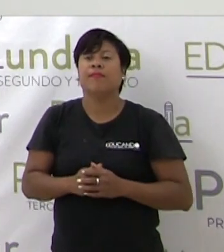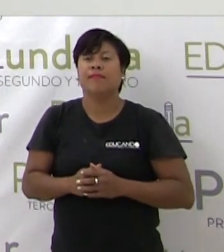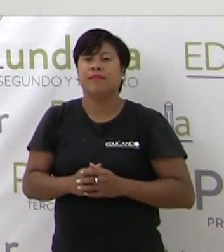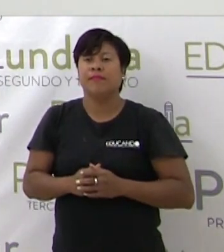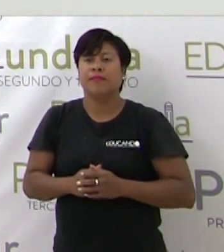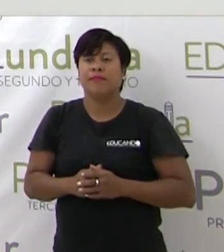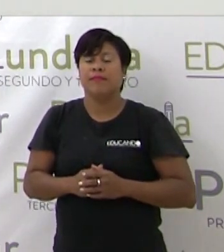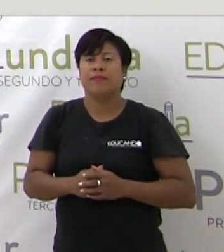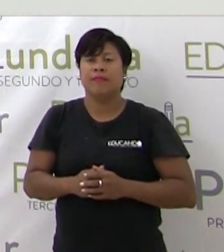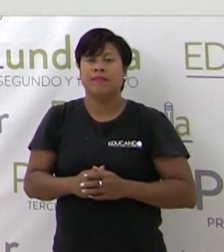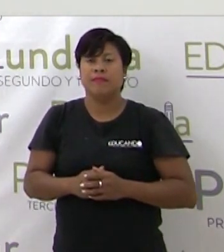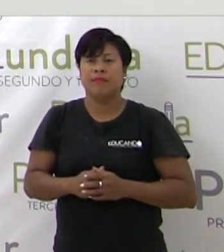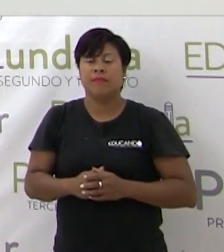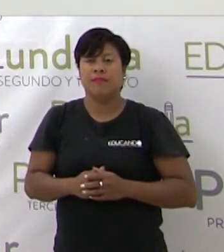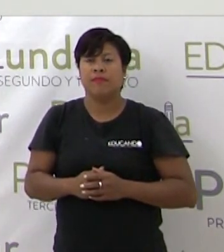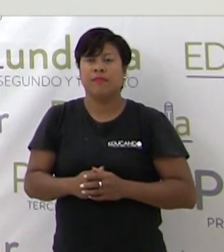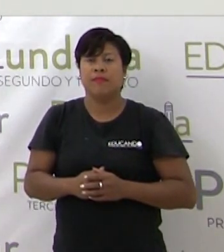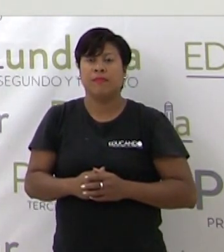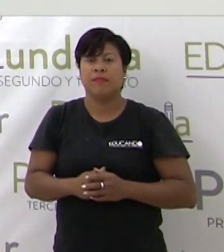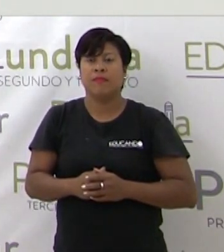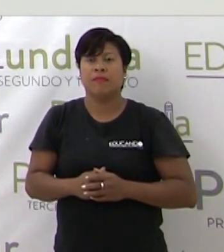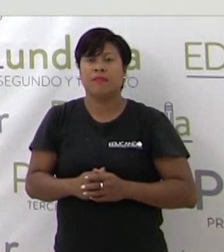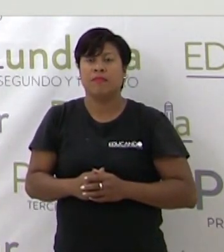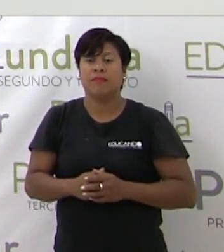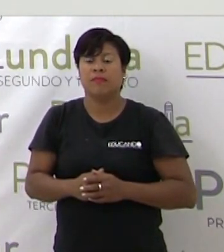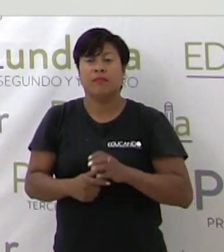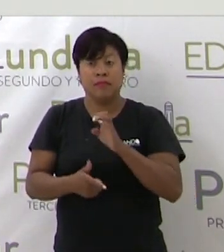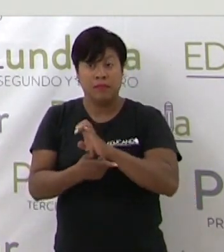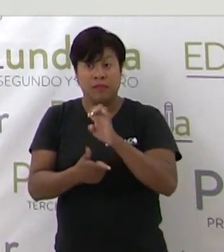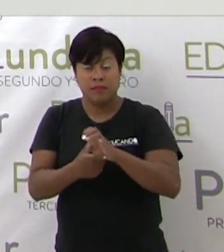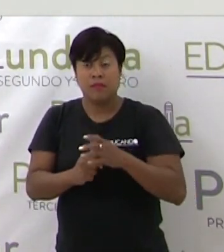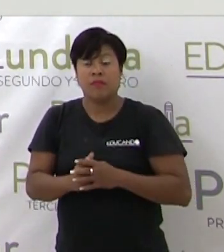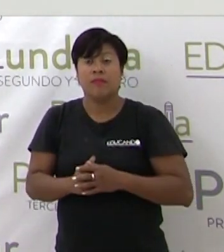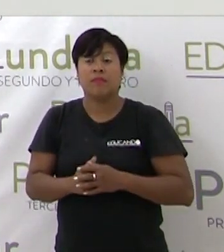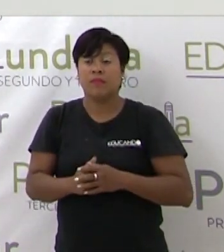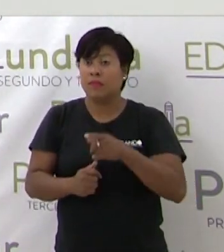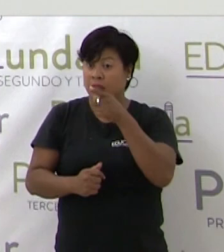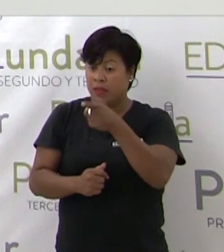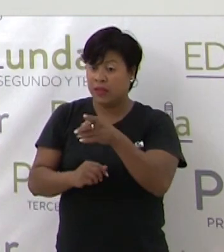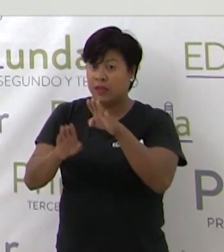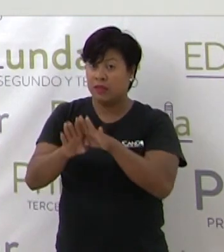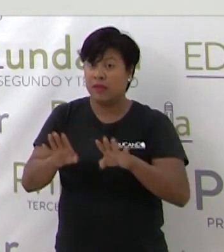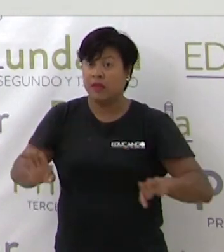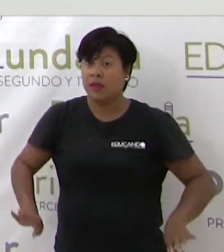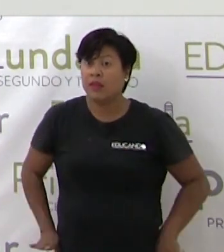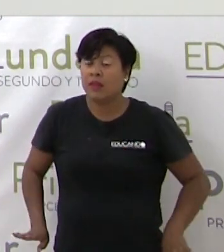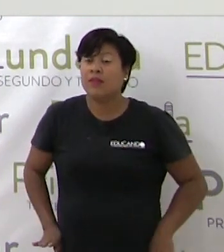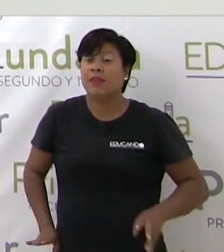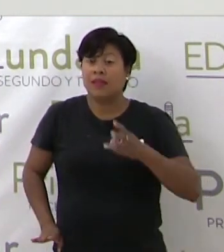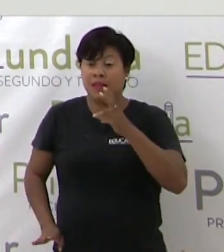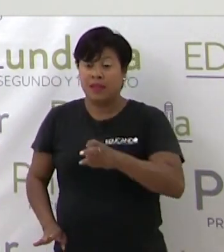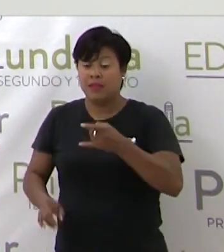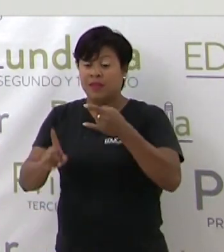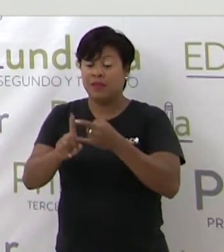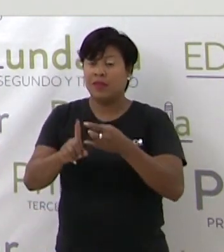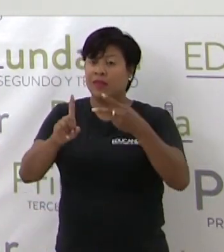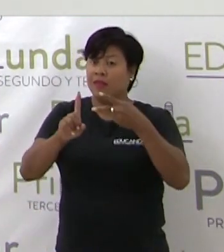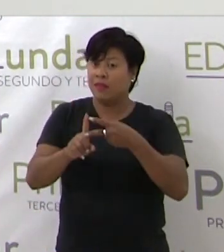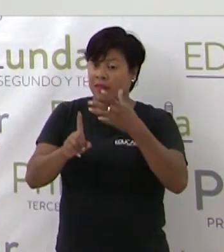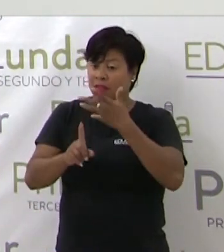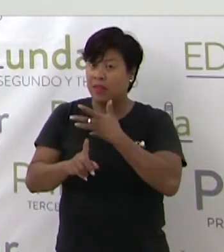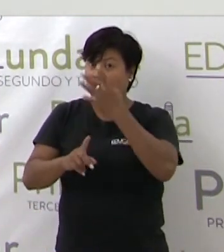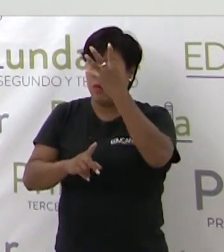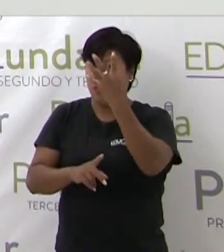90 grados cada uno. Entonces, sabiendo esta característica de esta figura geométrica que tiene